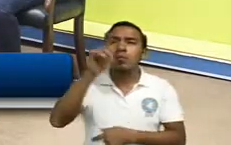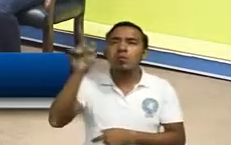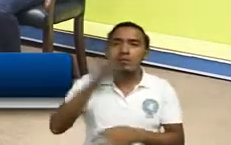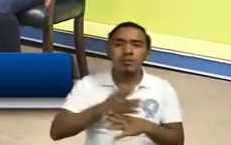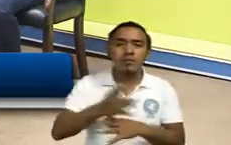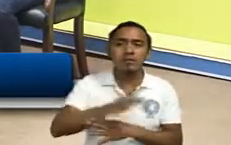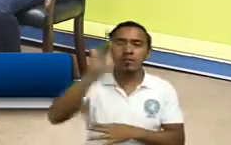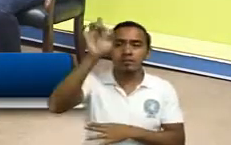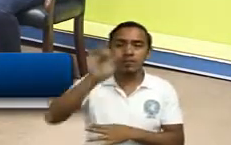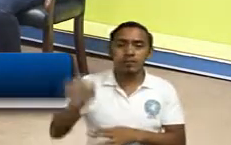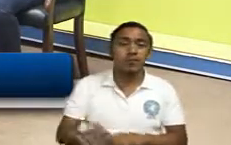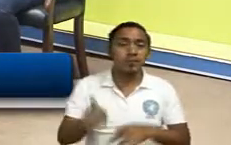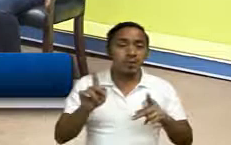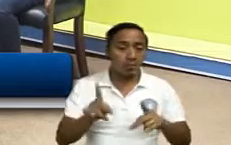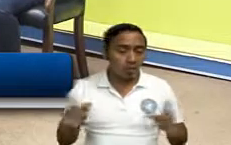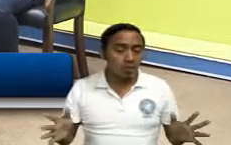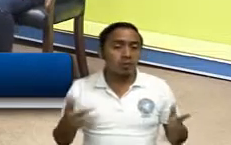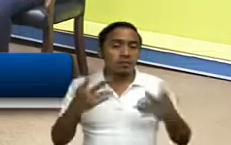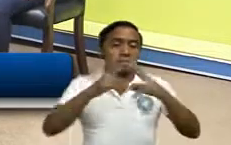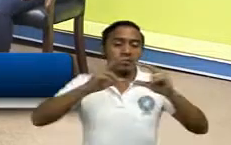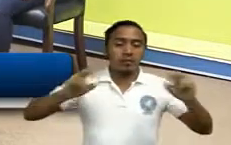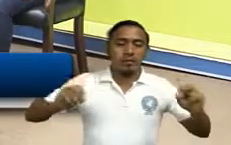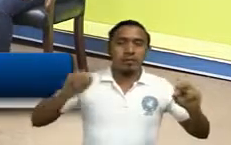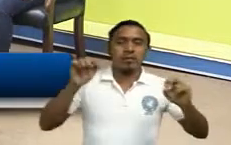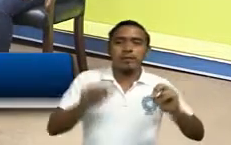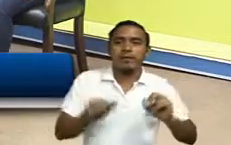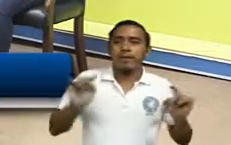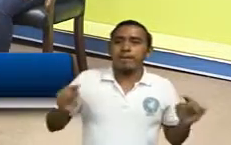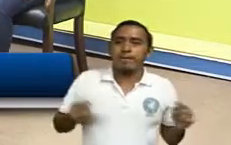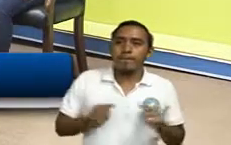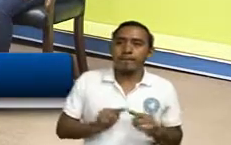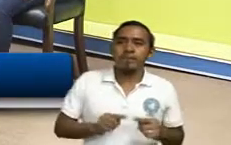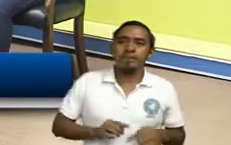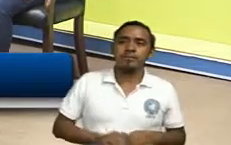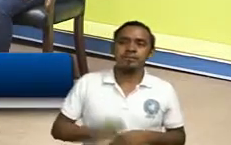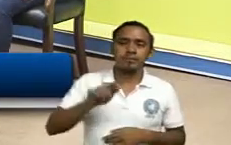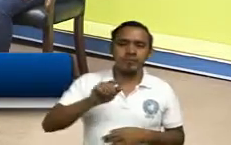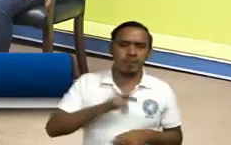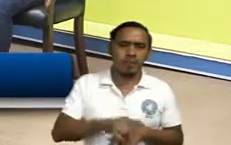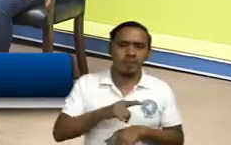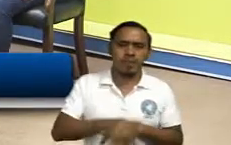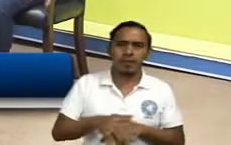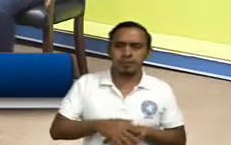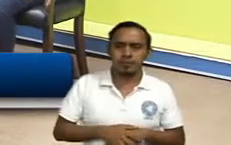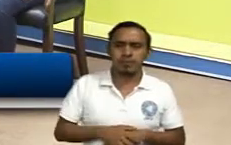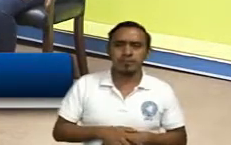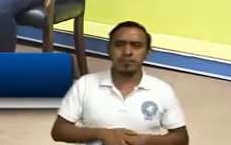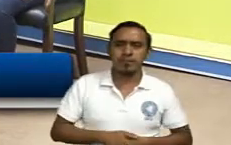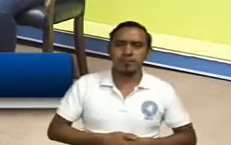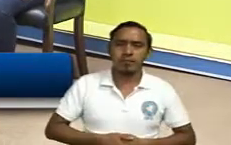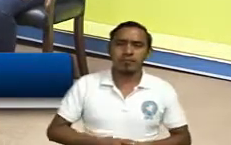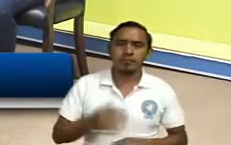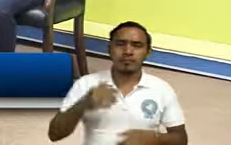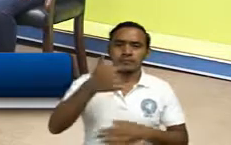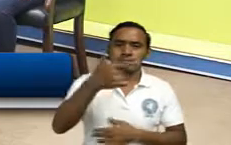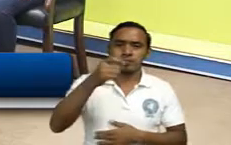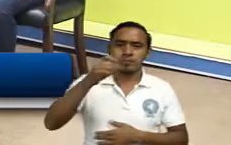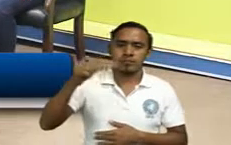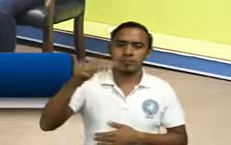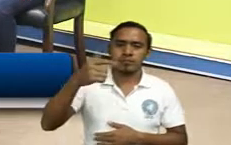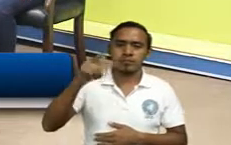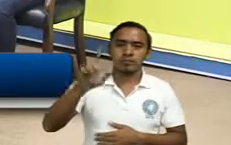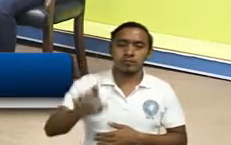que afectan a la población nicaragüense. En este mapa de padecimiento, usted simplemente lo busca en Google como mapa